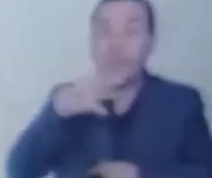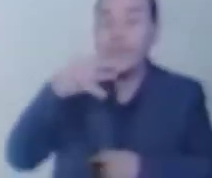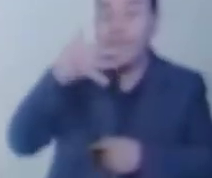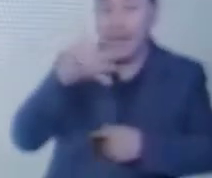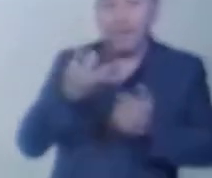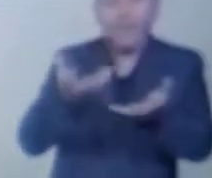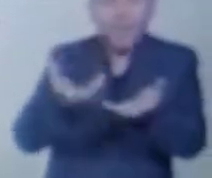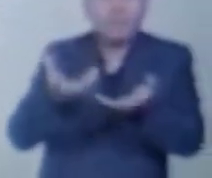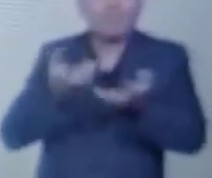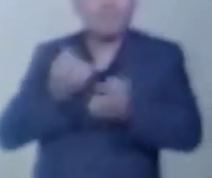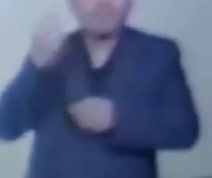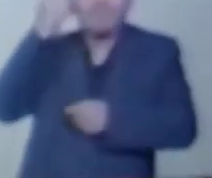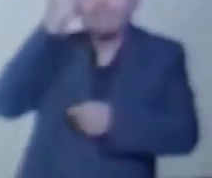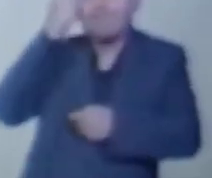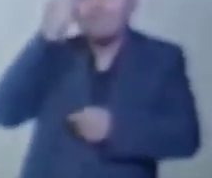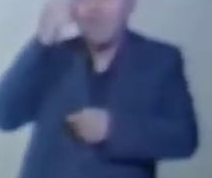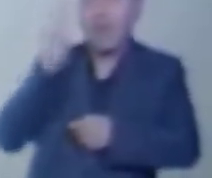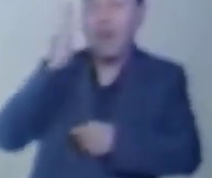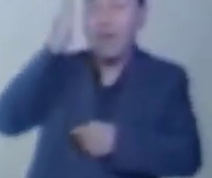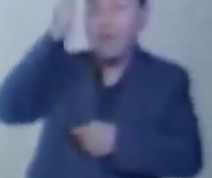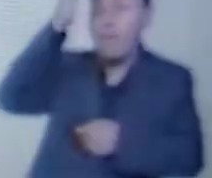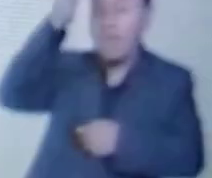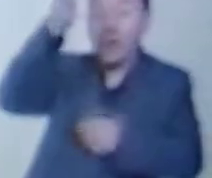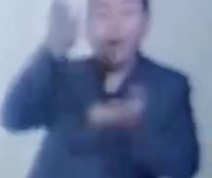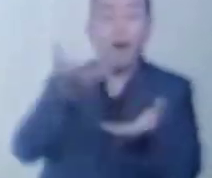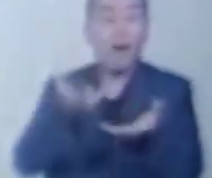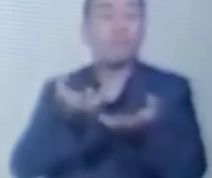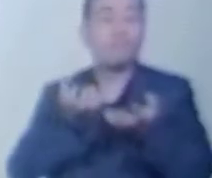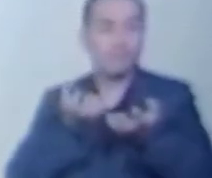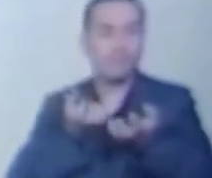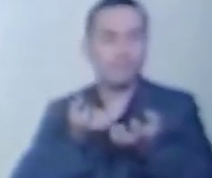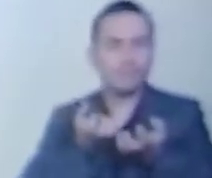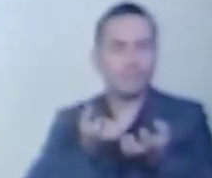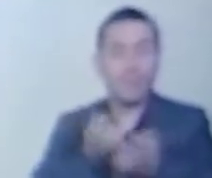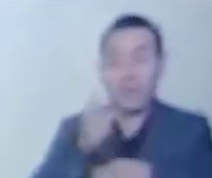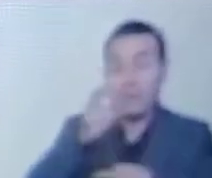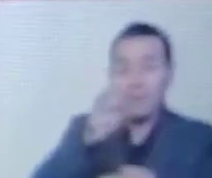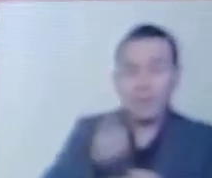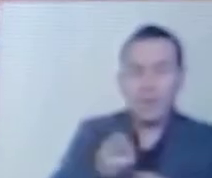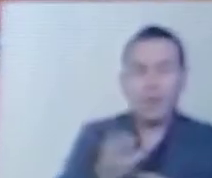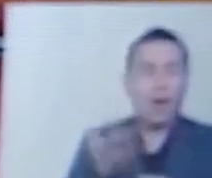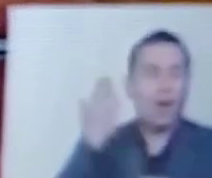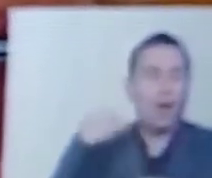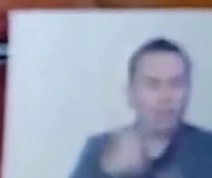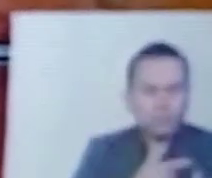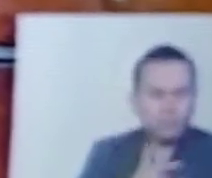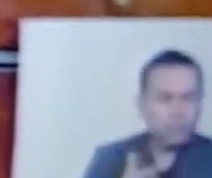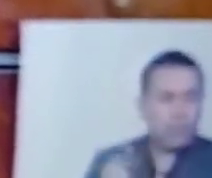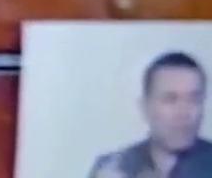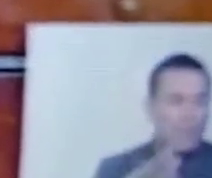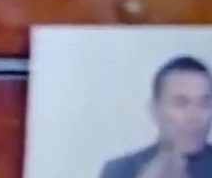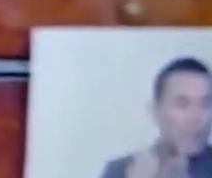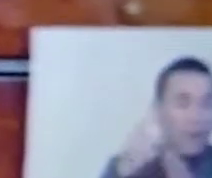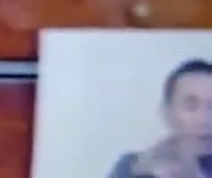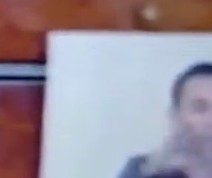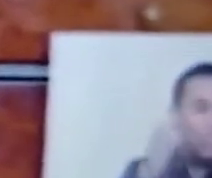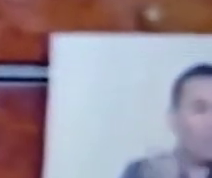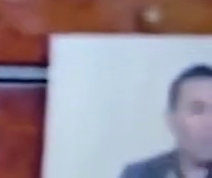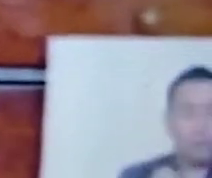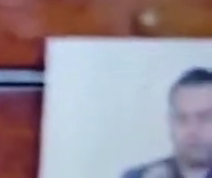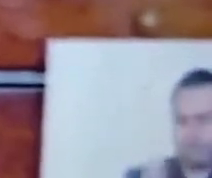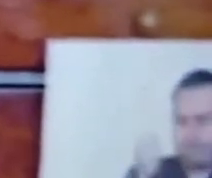queremos hacer, para pensar en el futuro que quisiéramos vivir. Así fue luego de la Primera Guerra Mundial, en donde, entre otras cosas, se creó